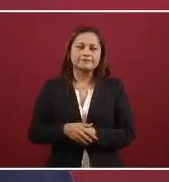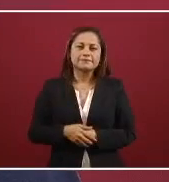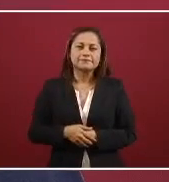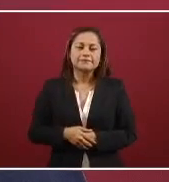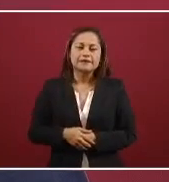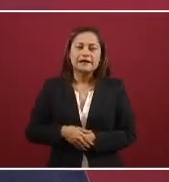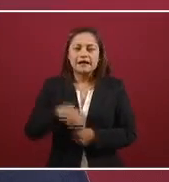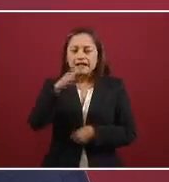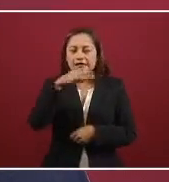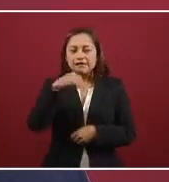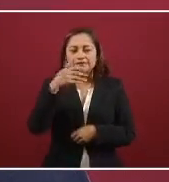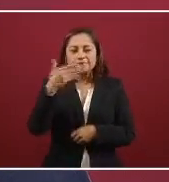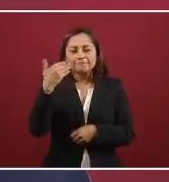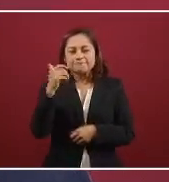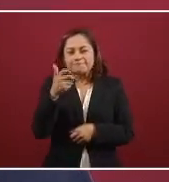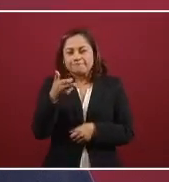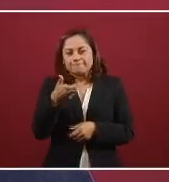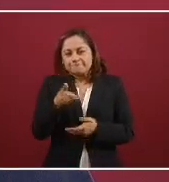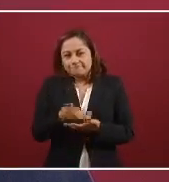echado.